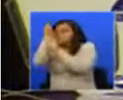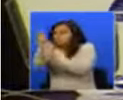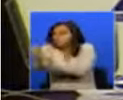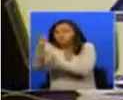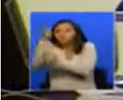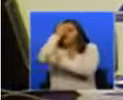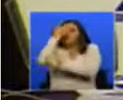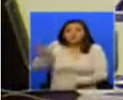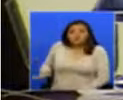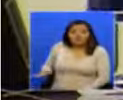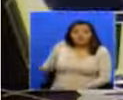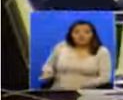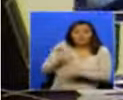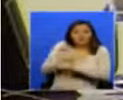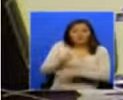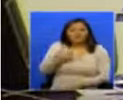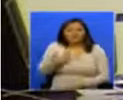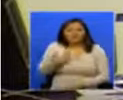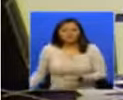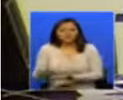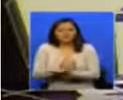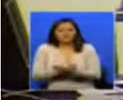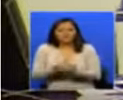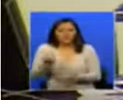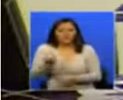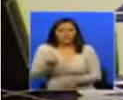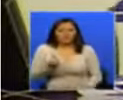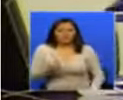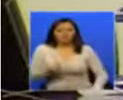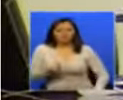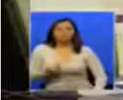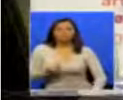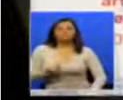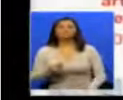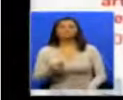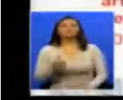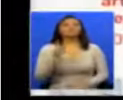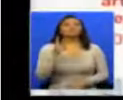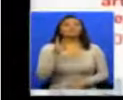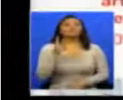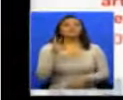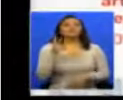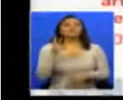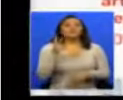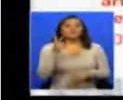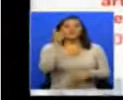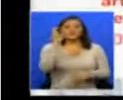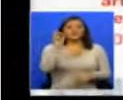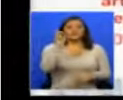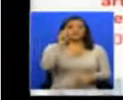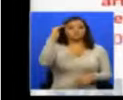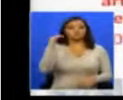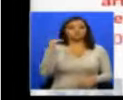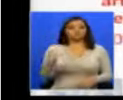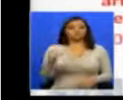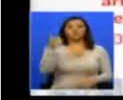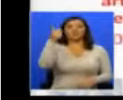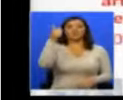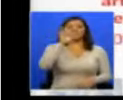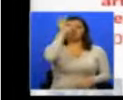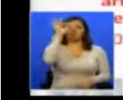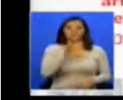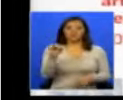eran los que dirigían la política económica. 20%, vamos al final, 10% para educación y salud, solo 10%.